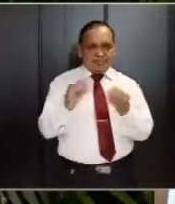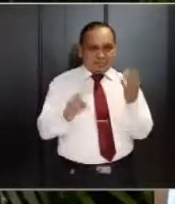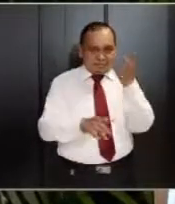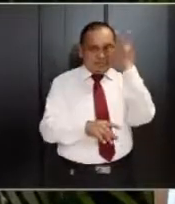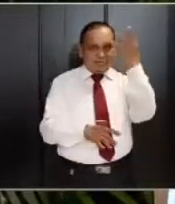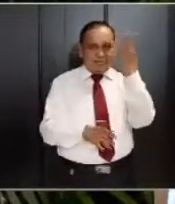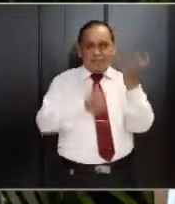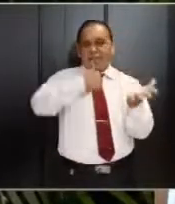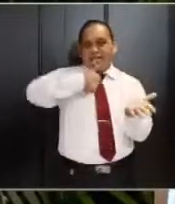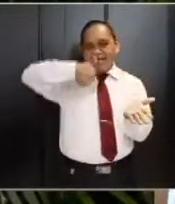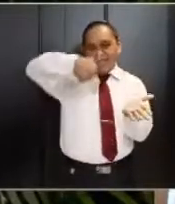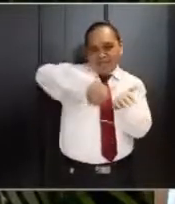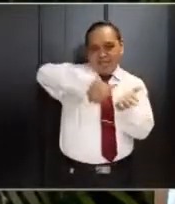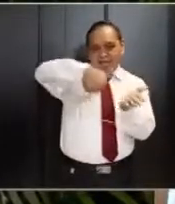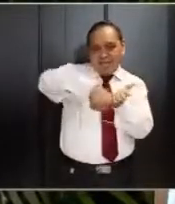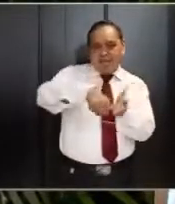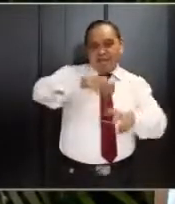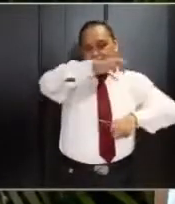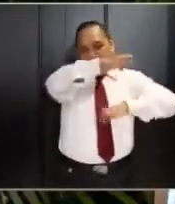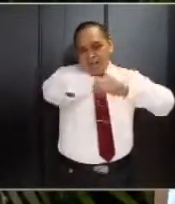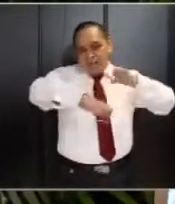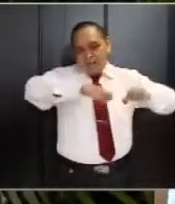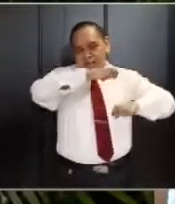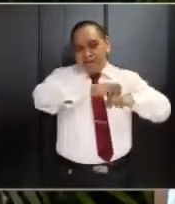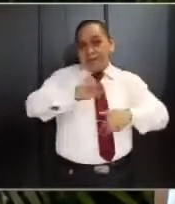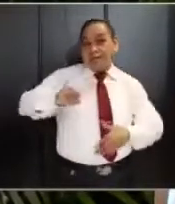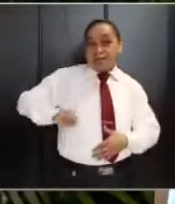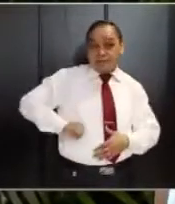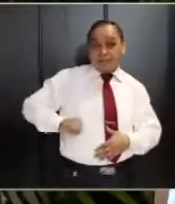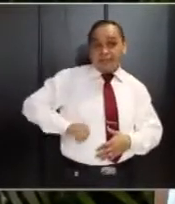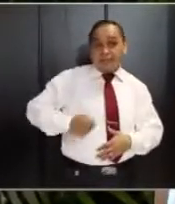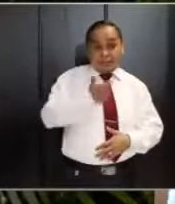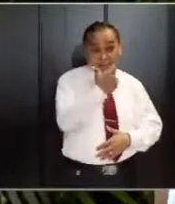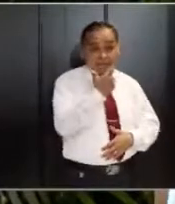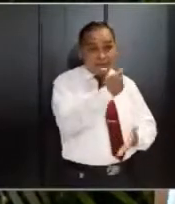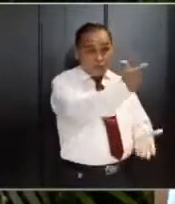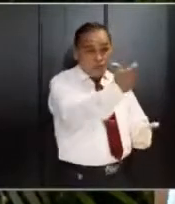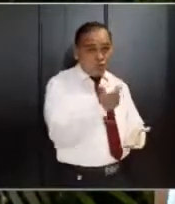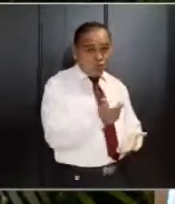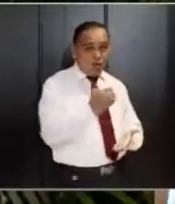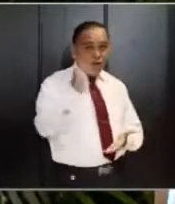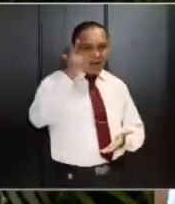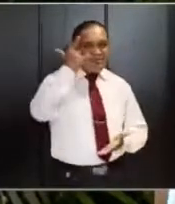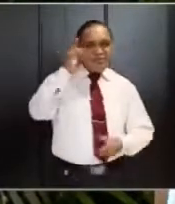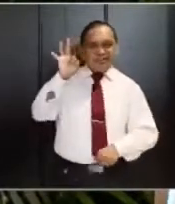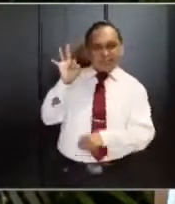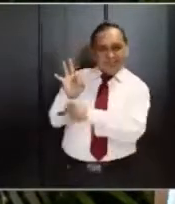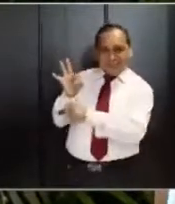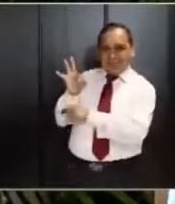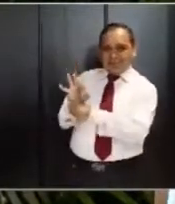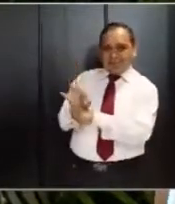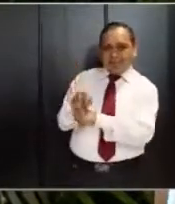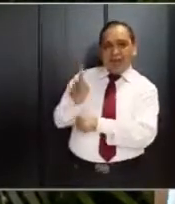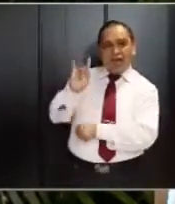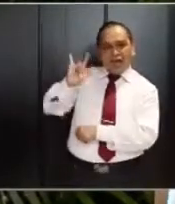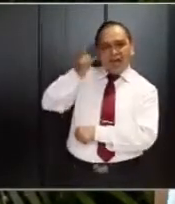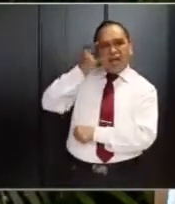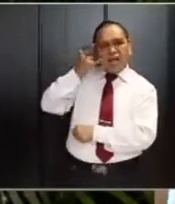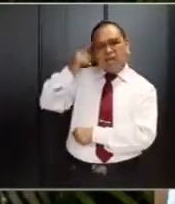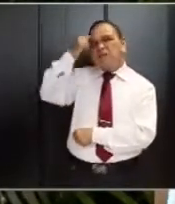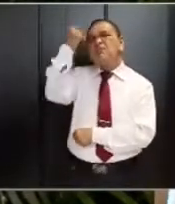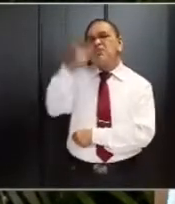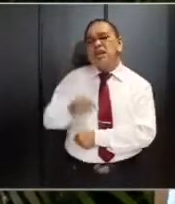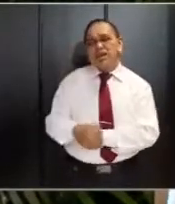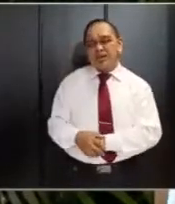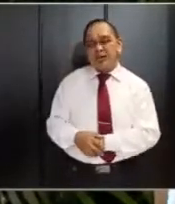intenciones de empresas que están interesadas en invertir en Campeche. ¿Por qué en Campeche? Porque Campeche es una